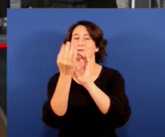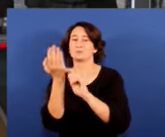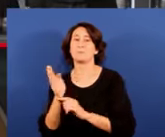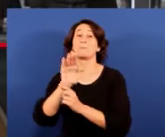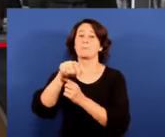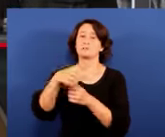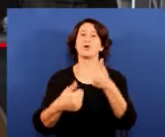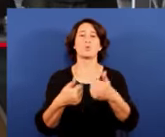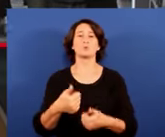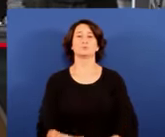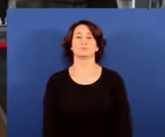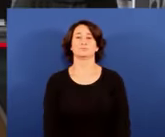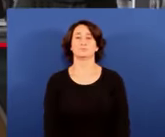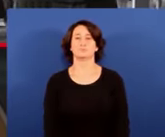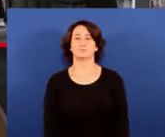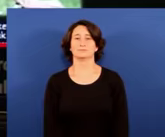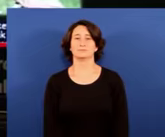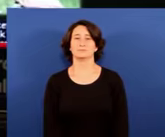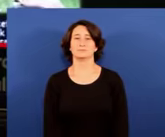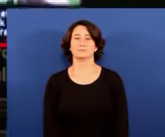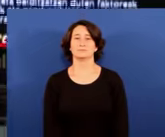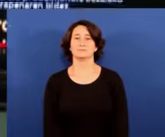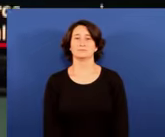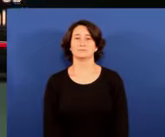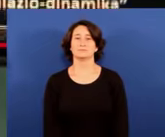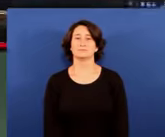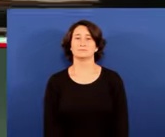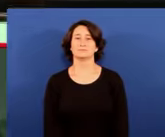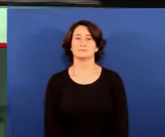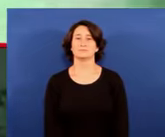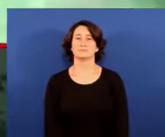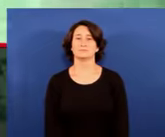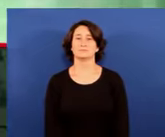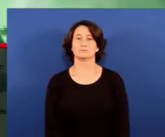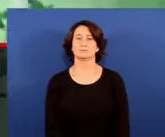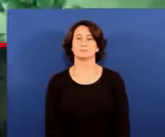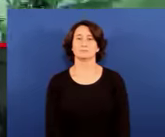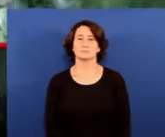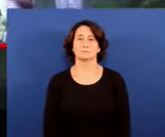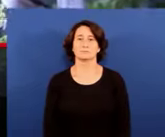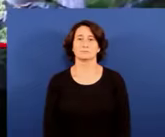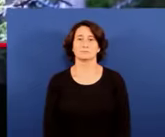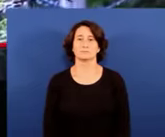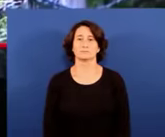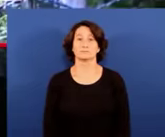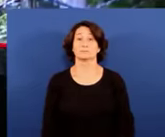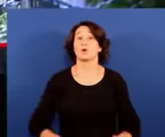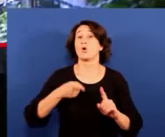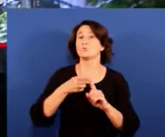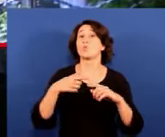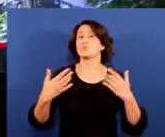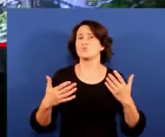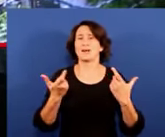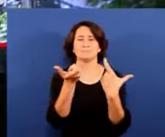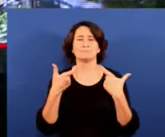que disfrutaban de la visita al Urdaibai Bird Center por los distintos equipamientos para acabar en el Gran Ventanal, donde no faltaron tampoco